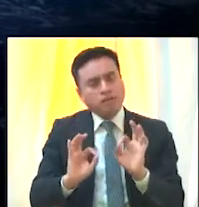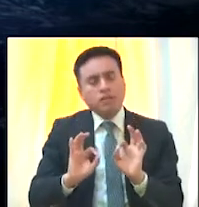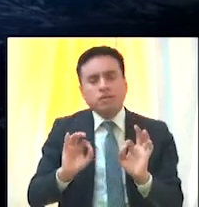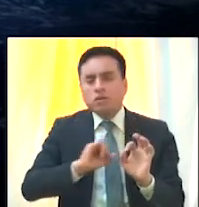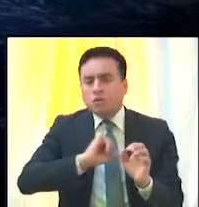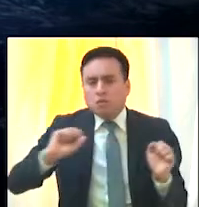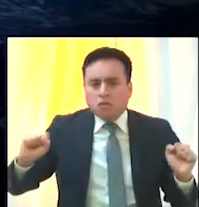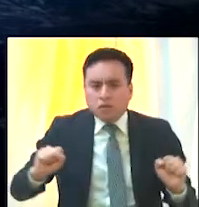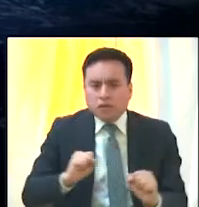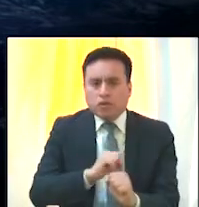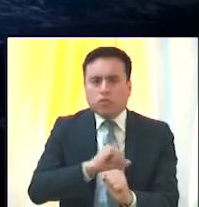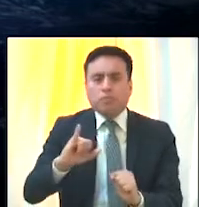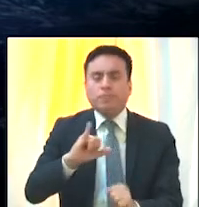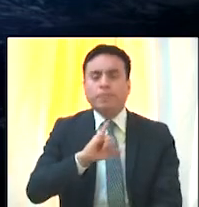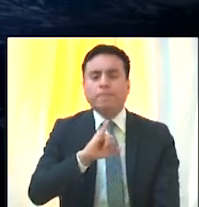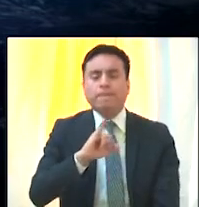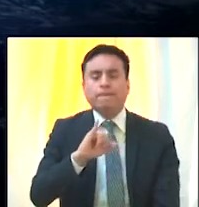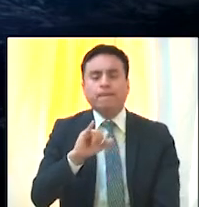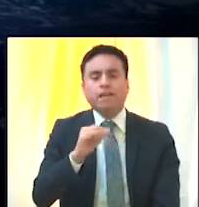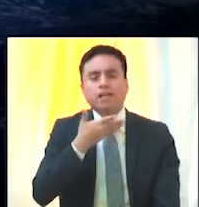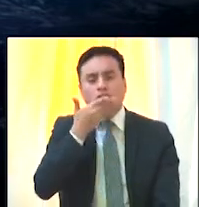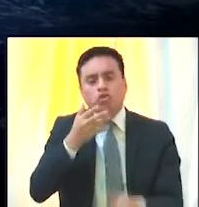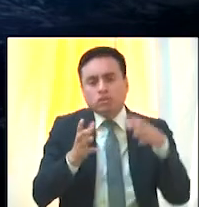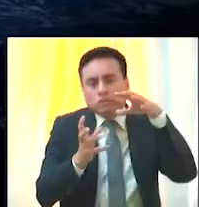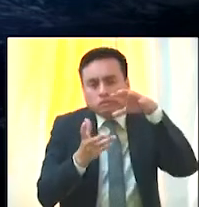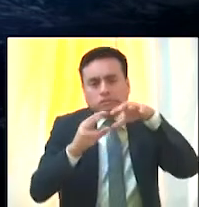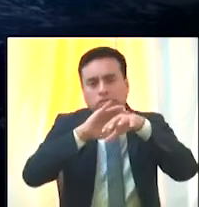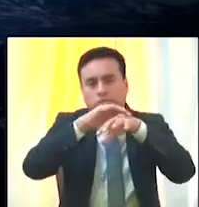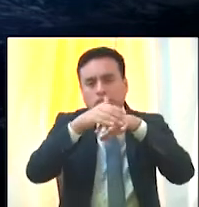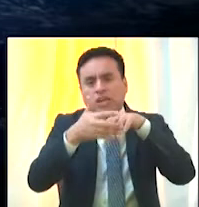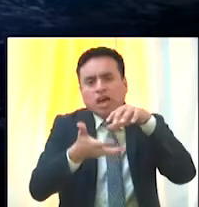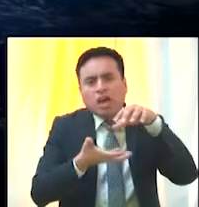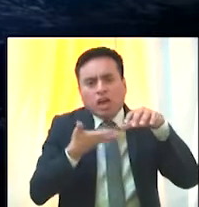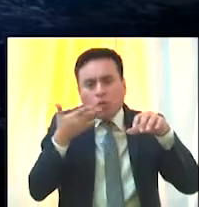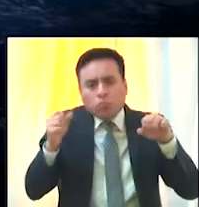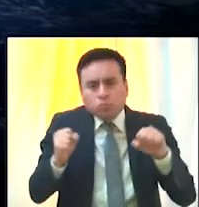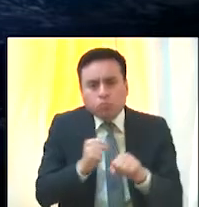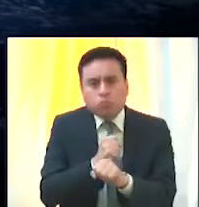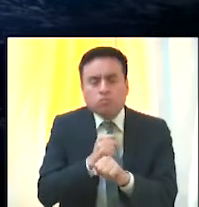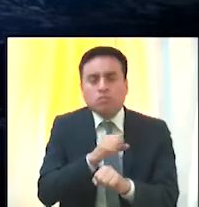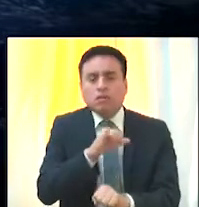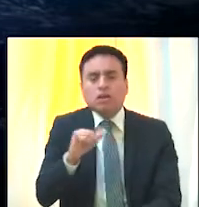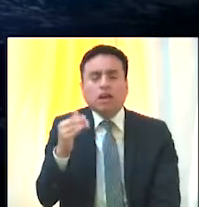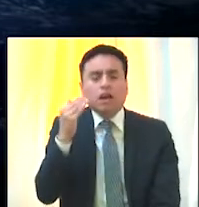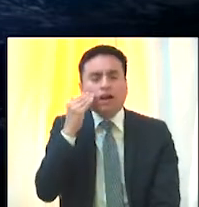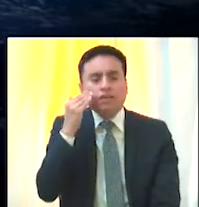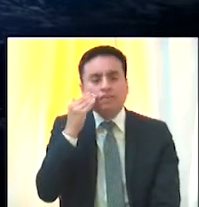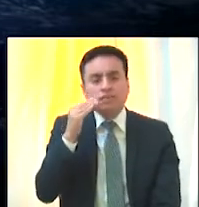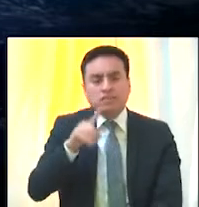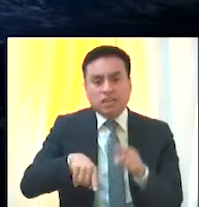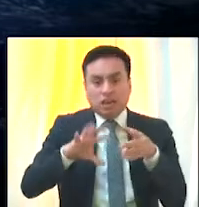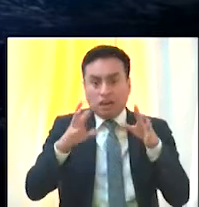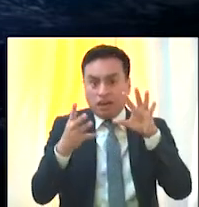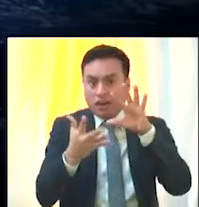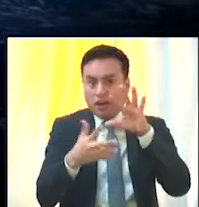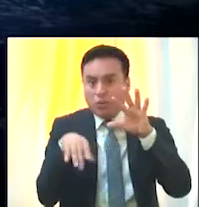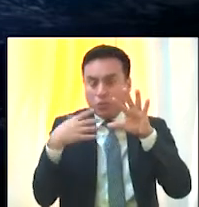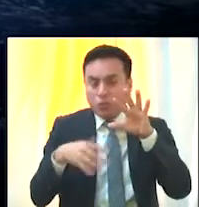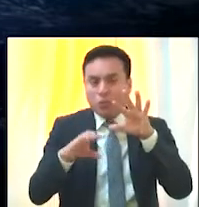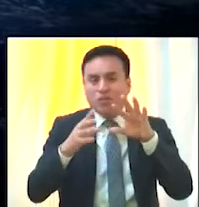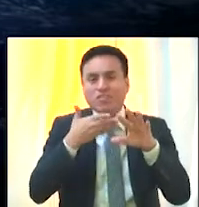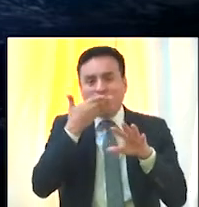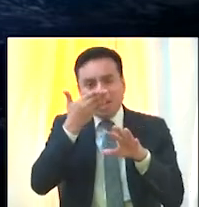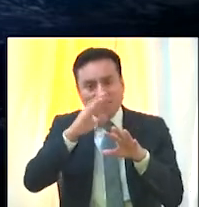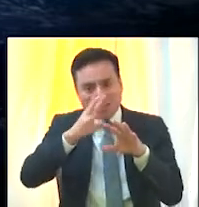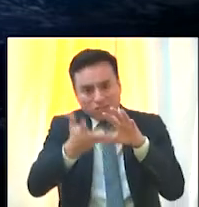muy frías. De hecho, en las glaciaciones o en las edades del hielo, hemos estado al borde de que la Tierra se transforme en una bola de